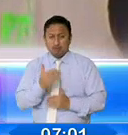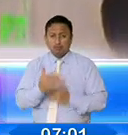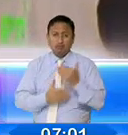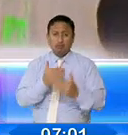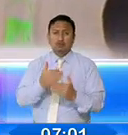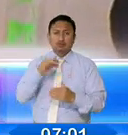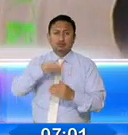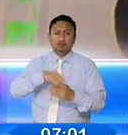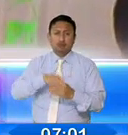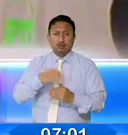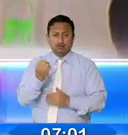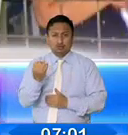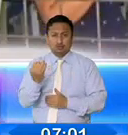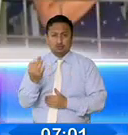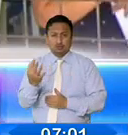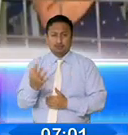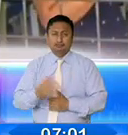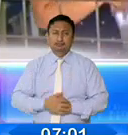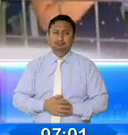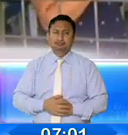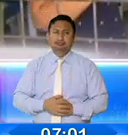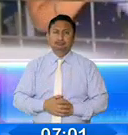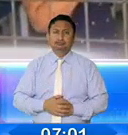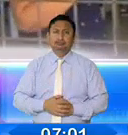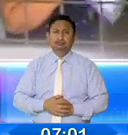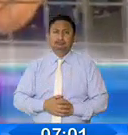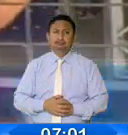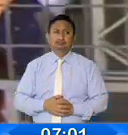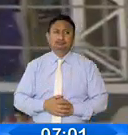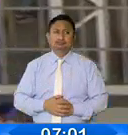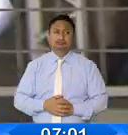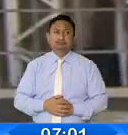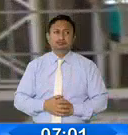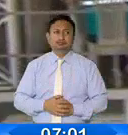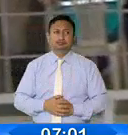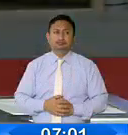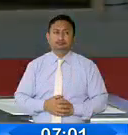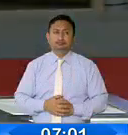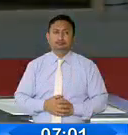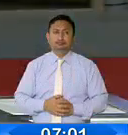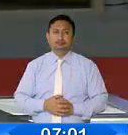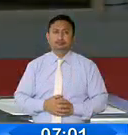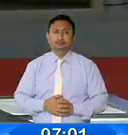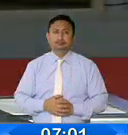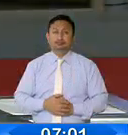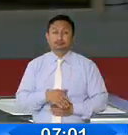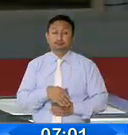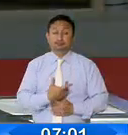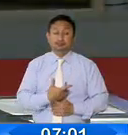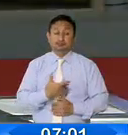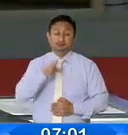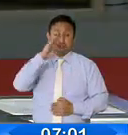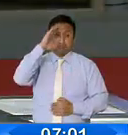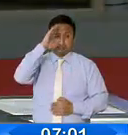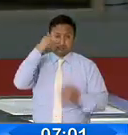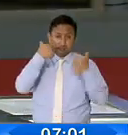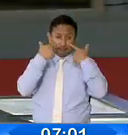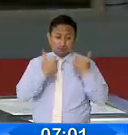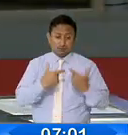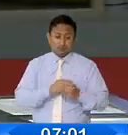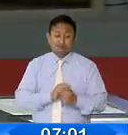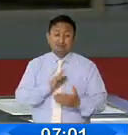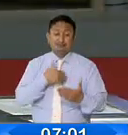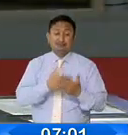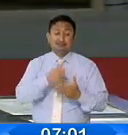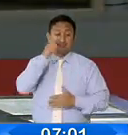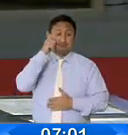escrutinio. Informó José Morales. Y bajo un fuerte resguardo policial llegó la Fiscalía General del Estado, el